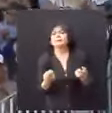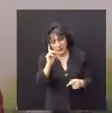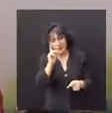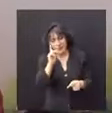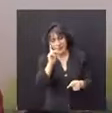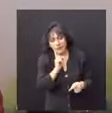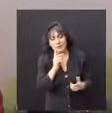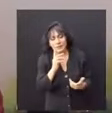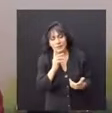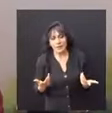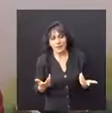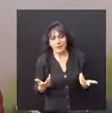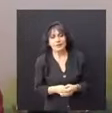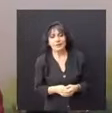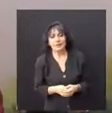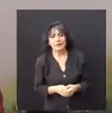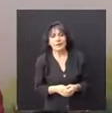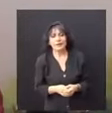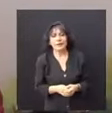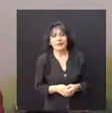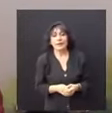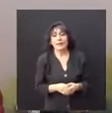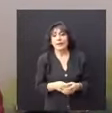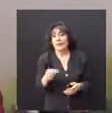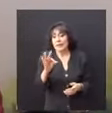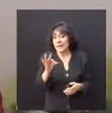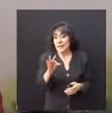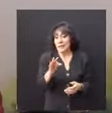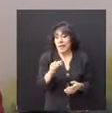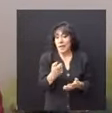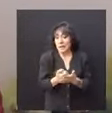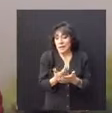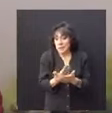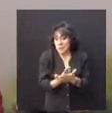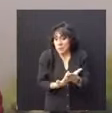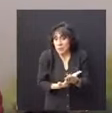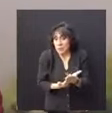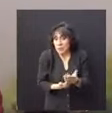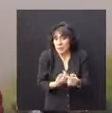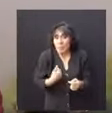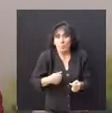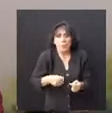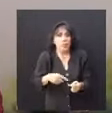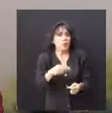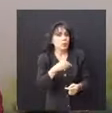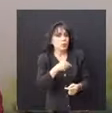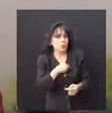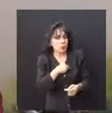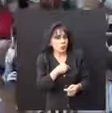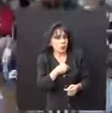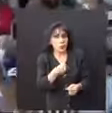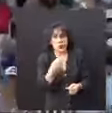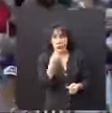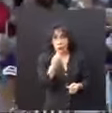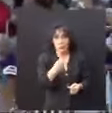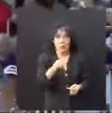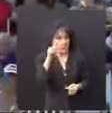No importa el gasto que haya, ¿quiénes somos las que garantizamos que haya comida para los hijos?